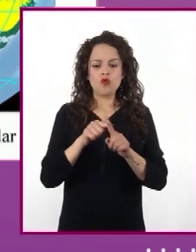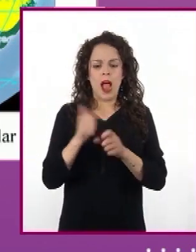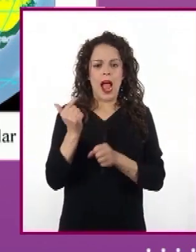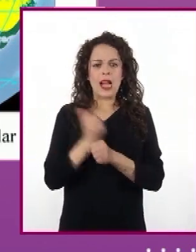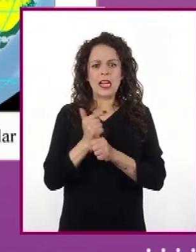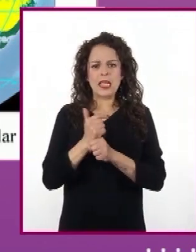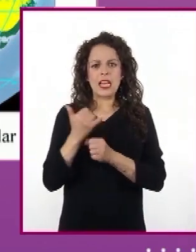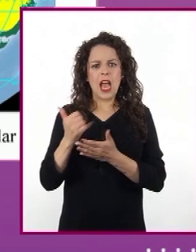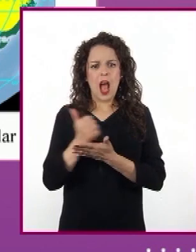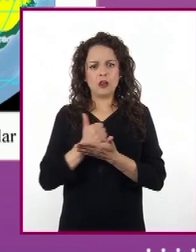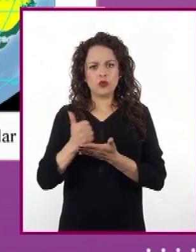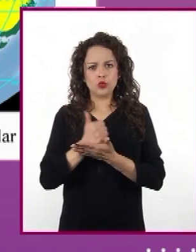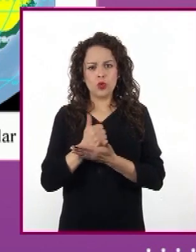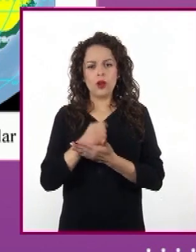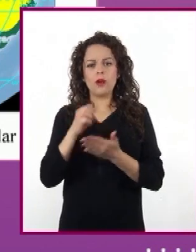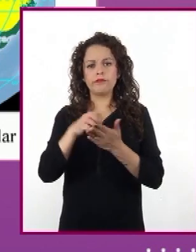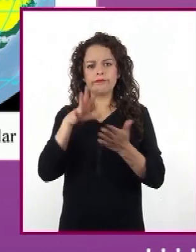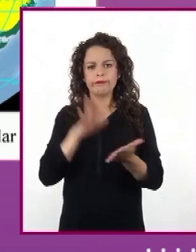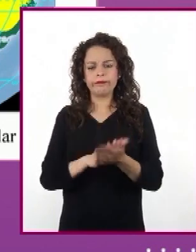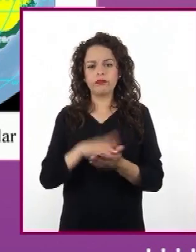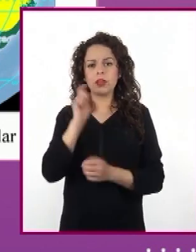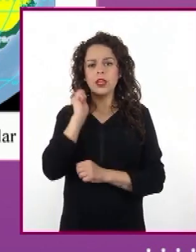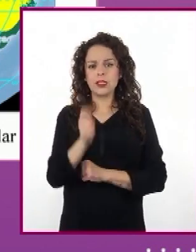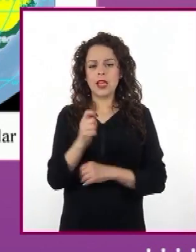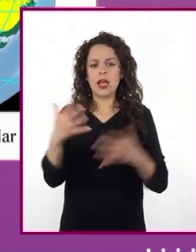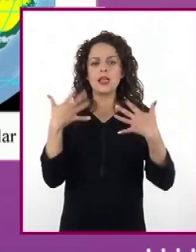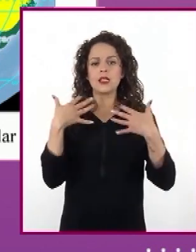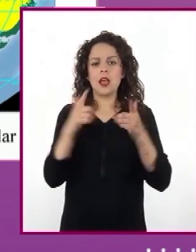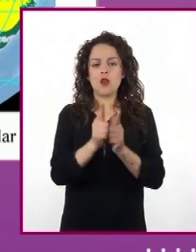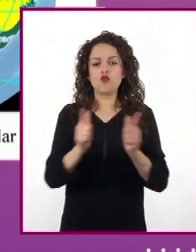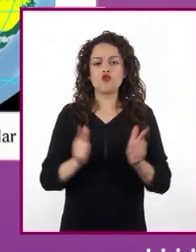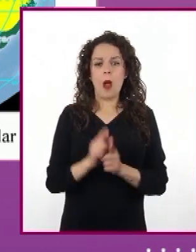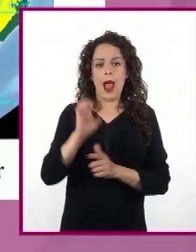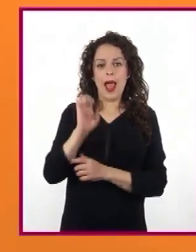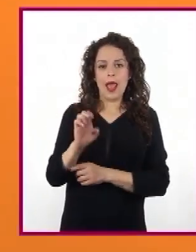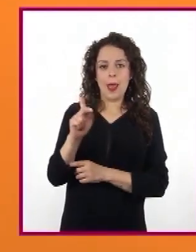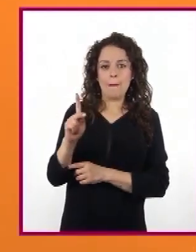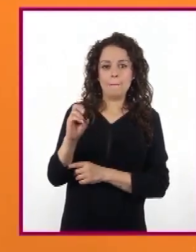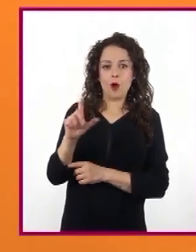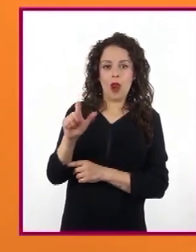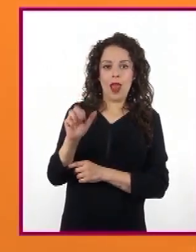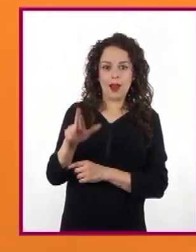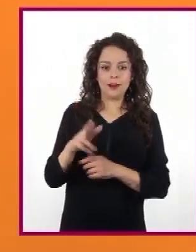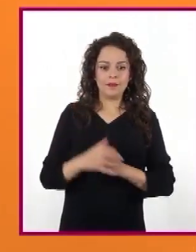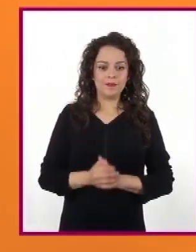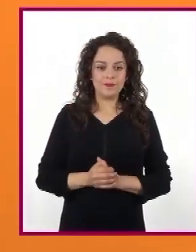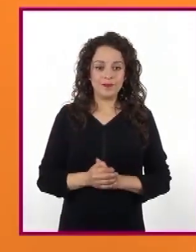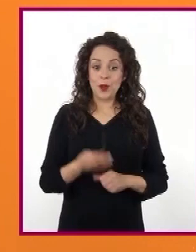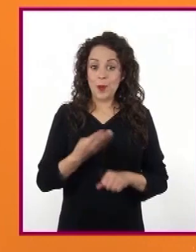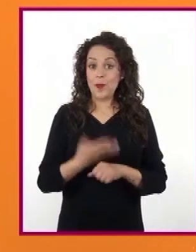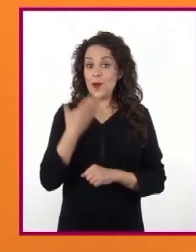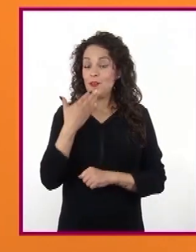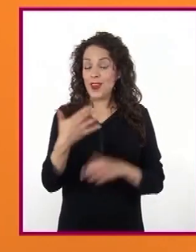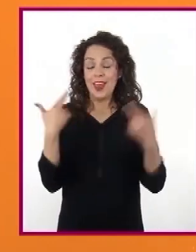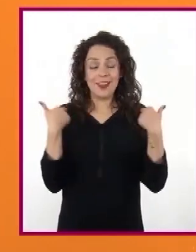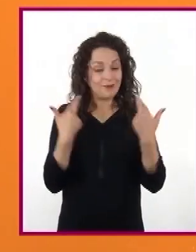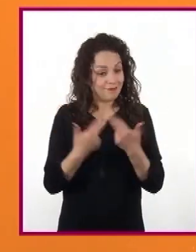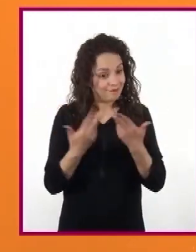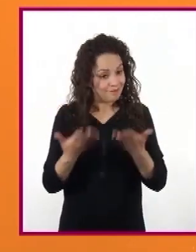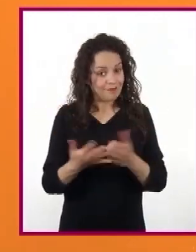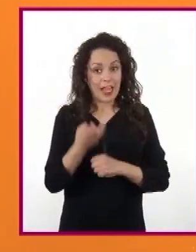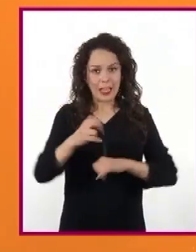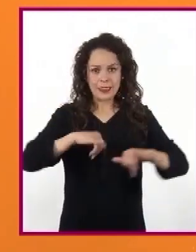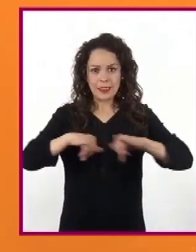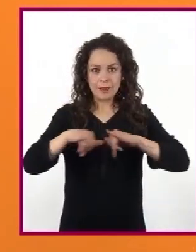azul identificaremos los climas del grupo E, polares. Muy bien, maestra. Nuestro mapa